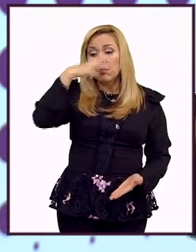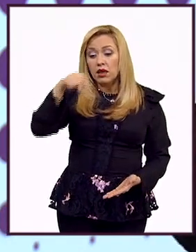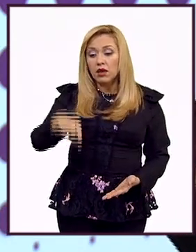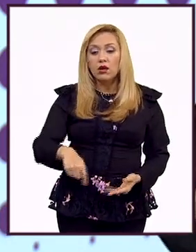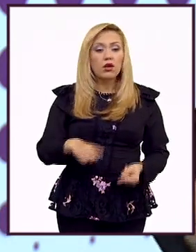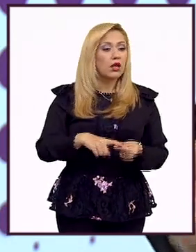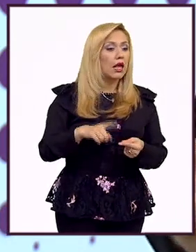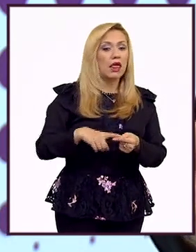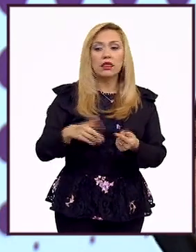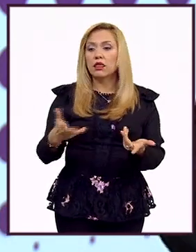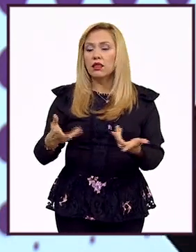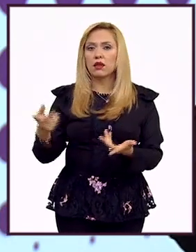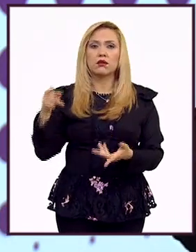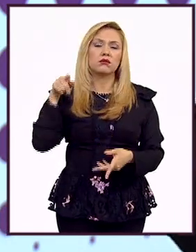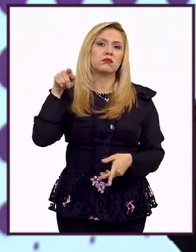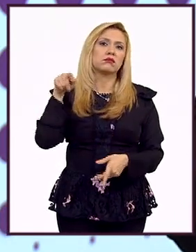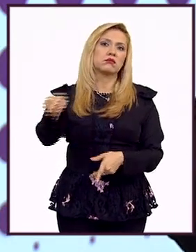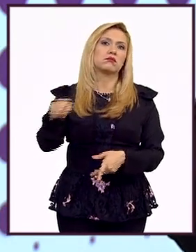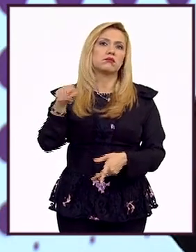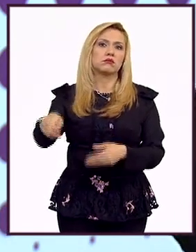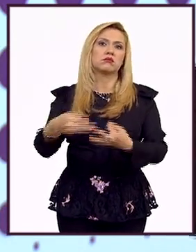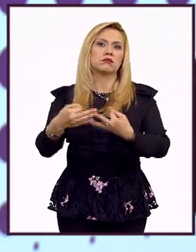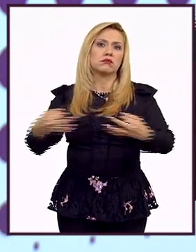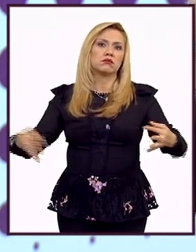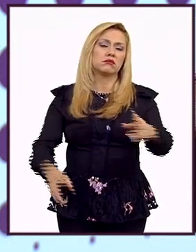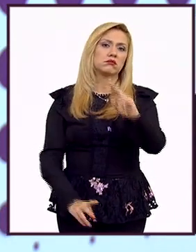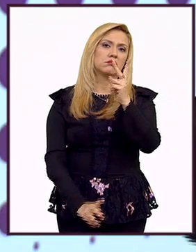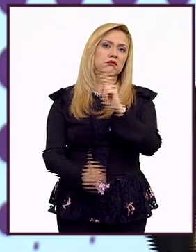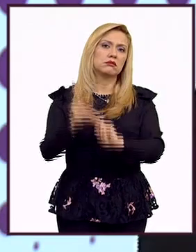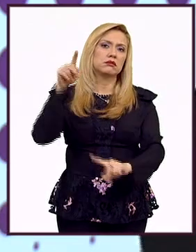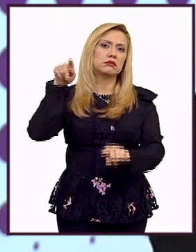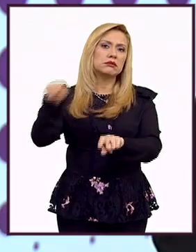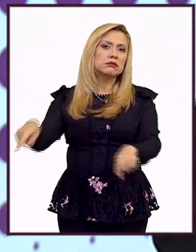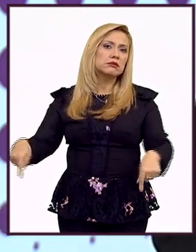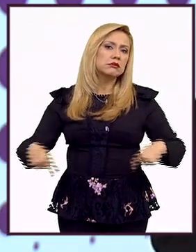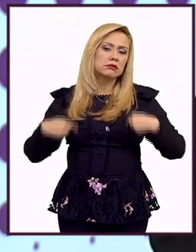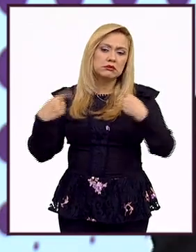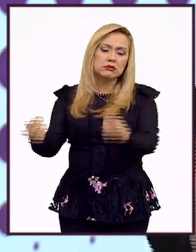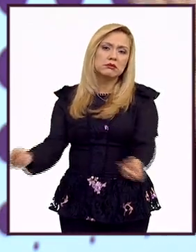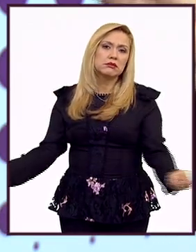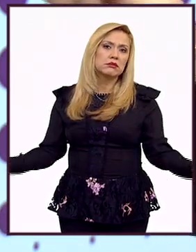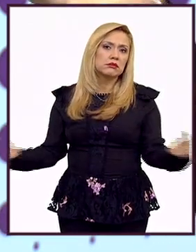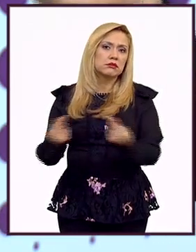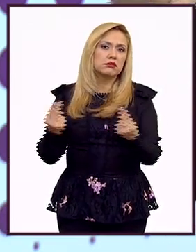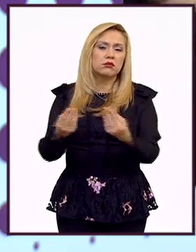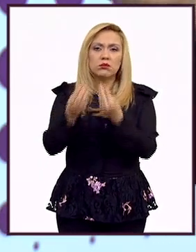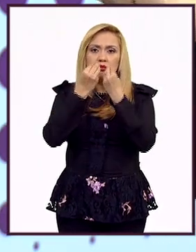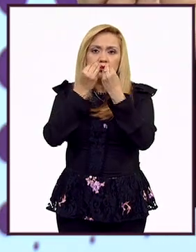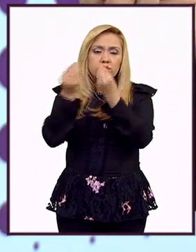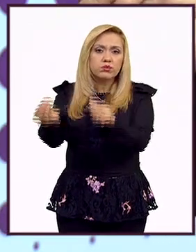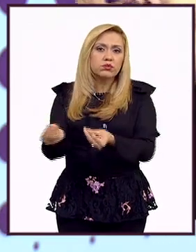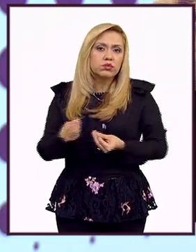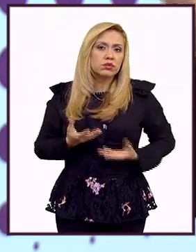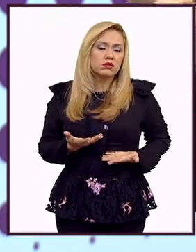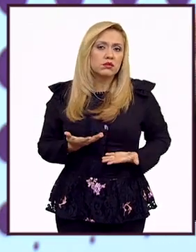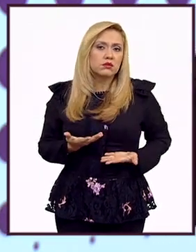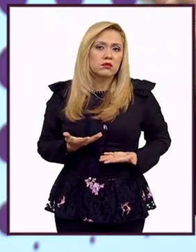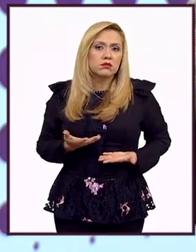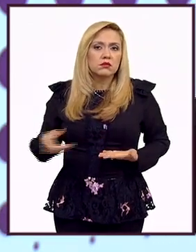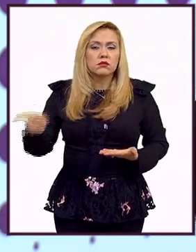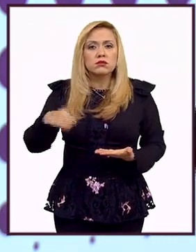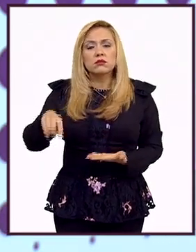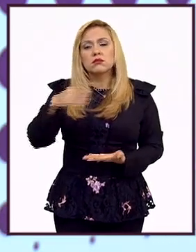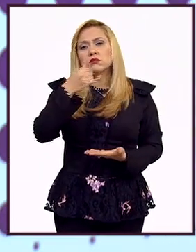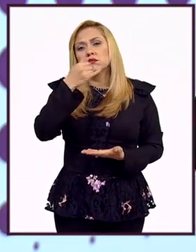dependen de las pequeñas propiedades locales, ¿no? O sea, no es la agroindustria la que está alimentando el mundo, sino estos campesinos que